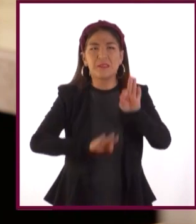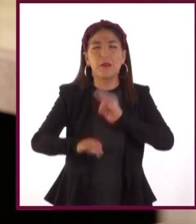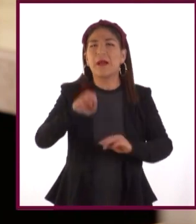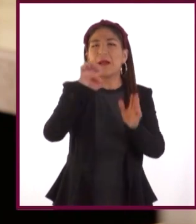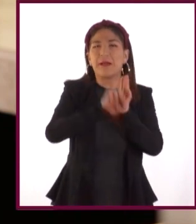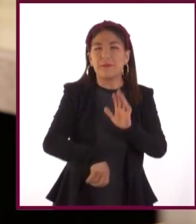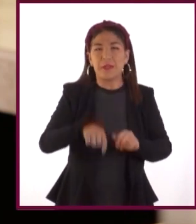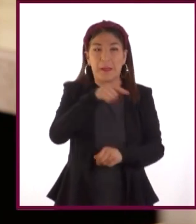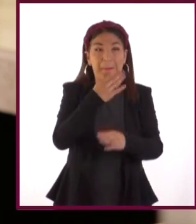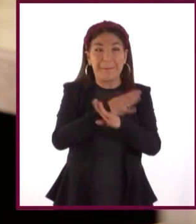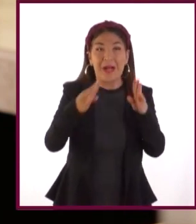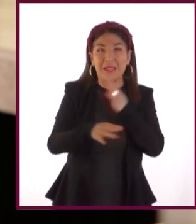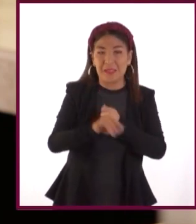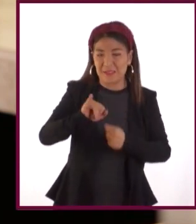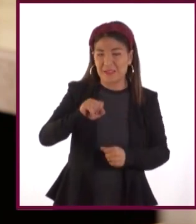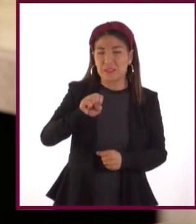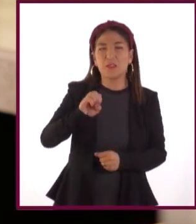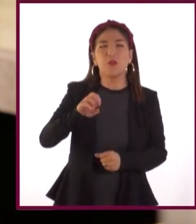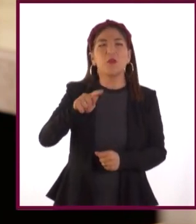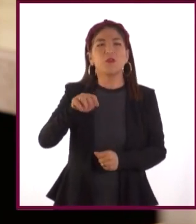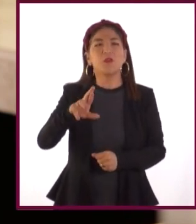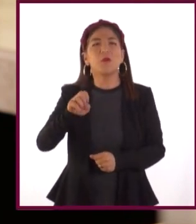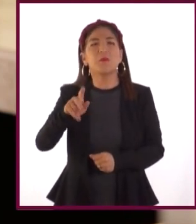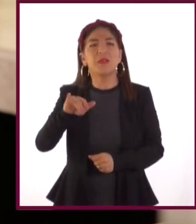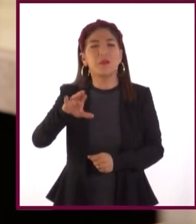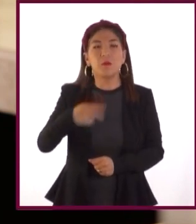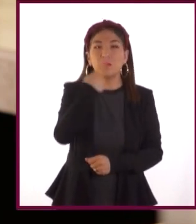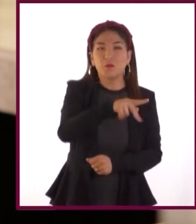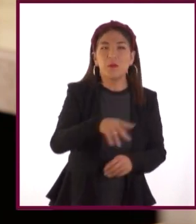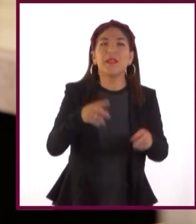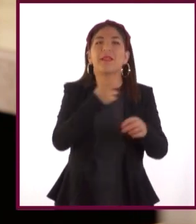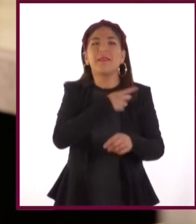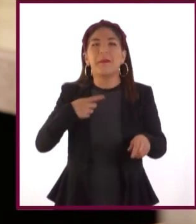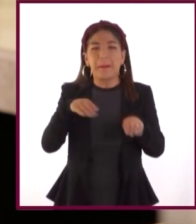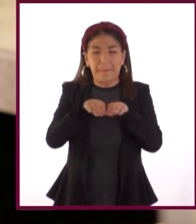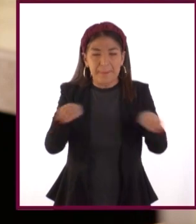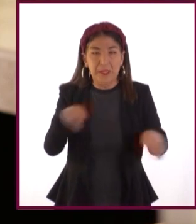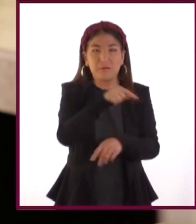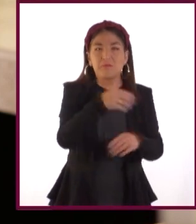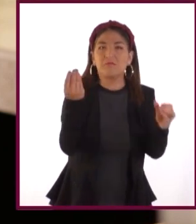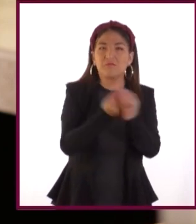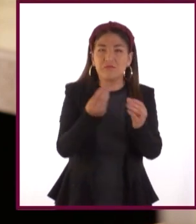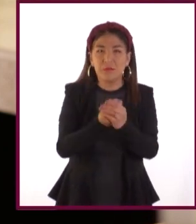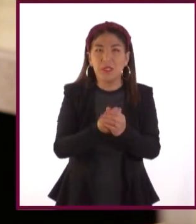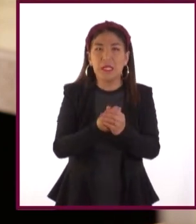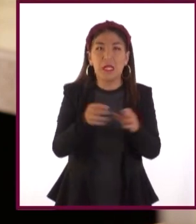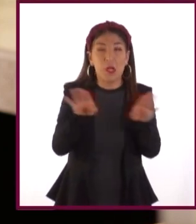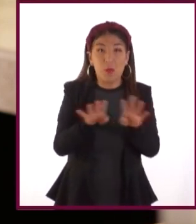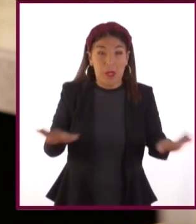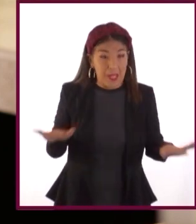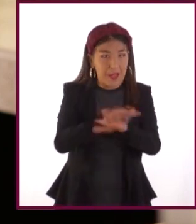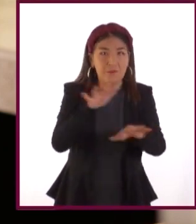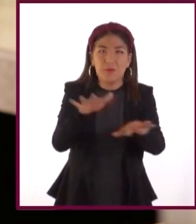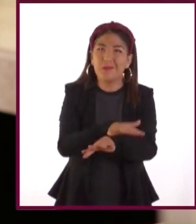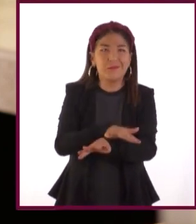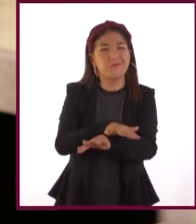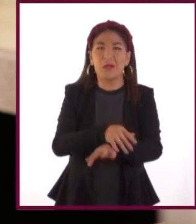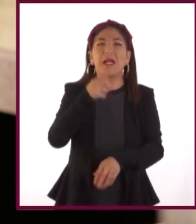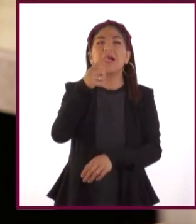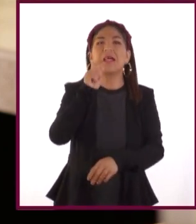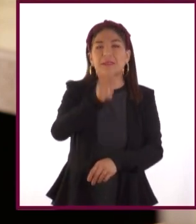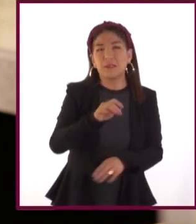homogeneidad. Y la isotropía tiene que ver con la dirección en la que se miden